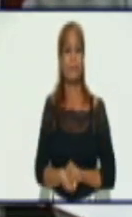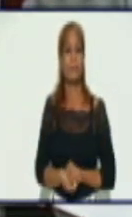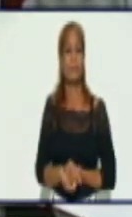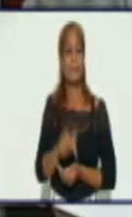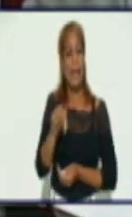territorio